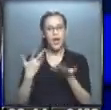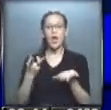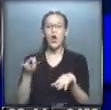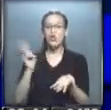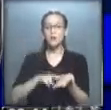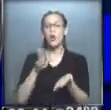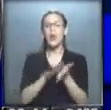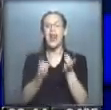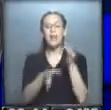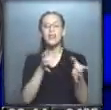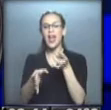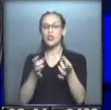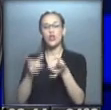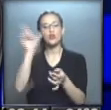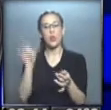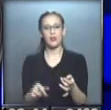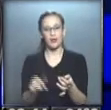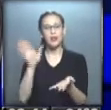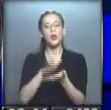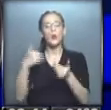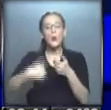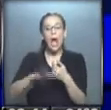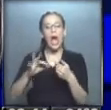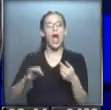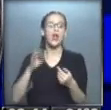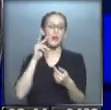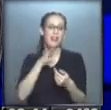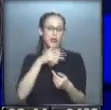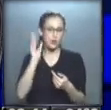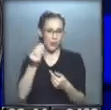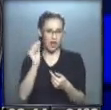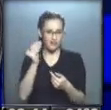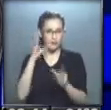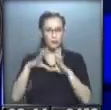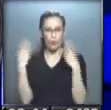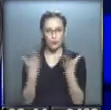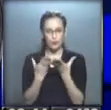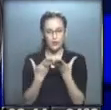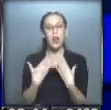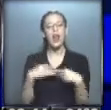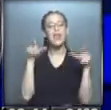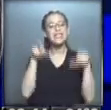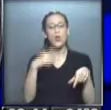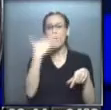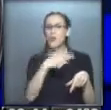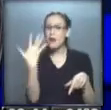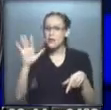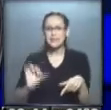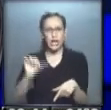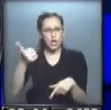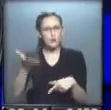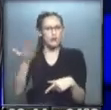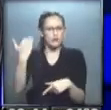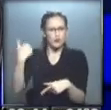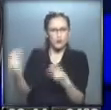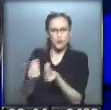estas eliminatorias sudamericanas de cara a lo que será el Mundial de Brasil 2014, en un estadio donde la última vez que ganó fue hace mucho tiempo,